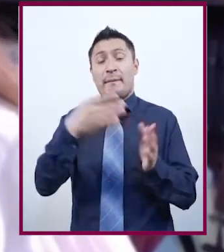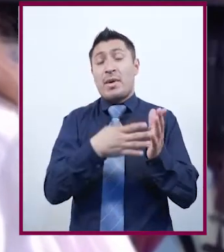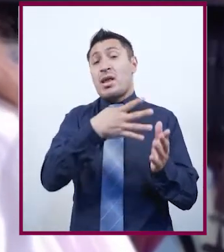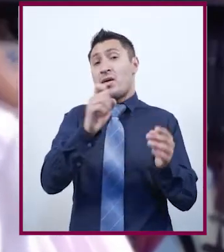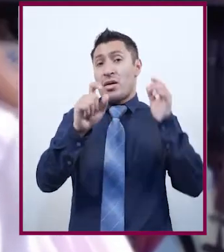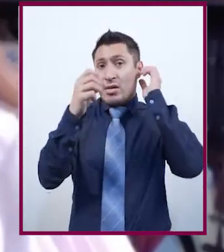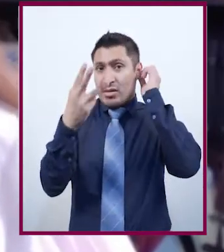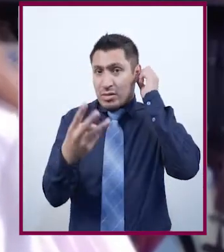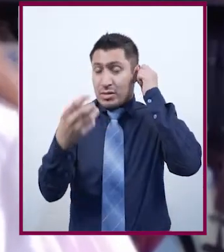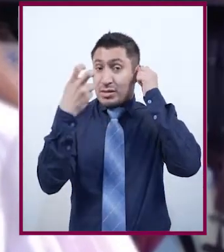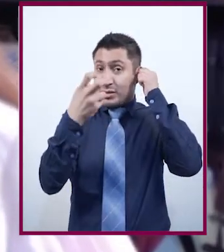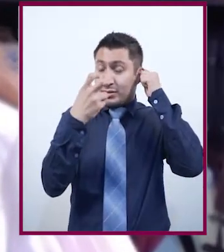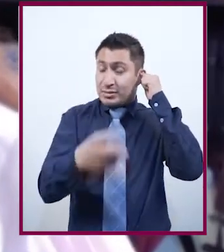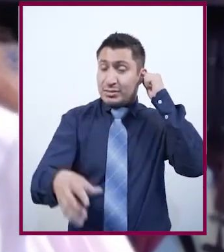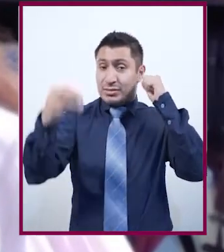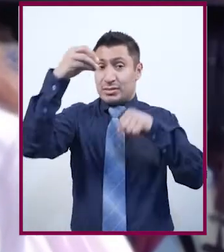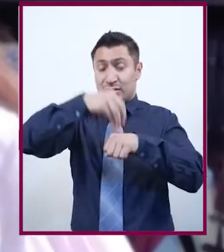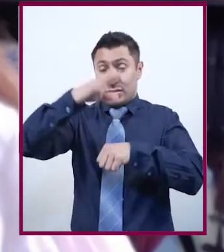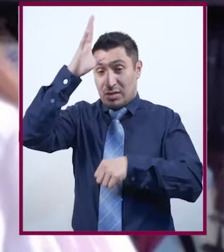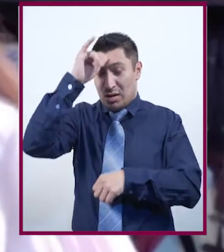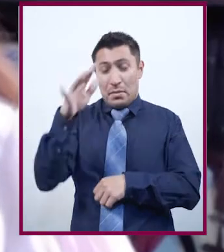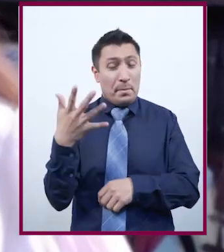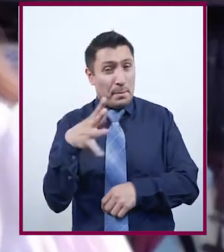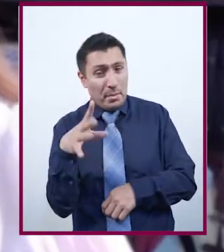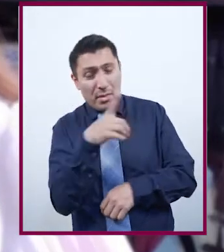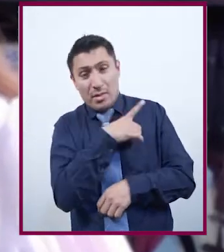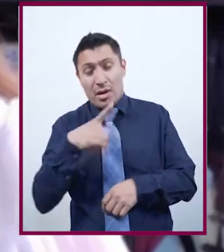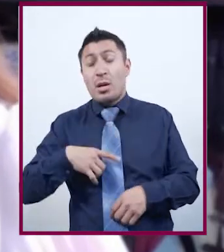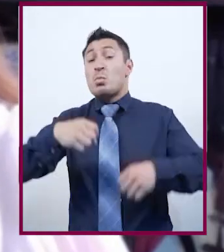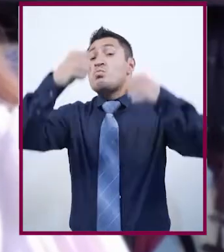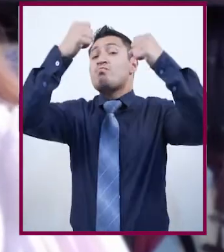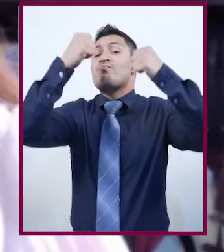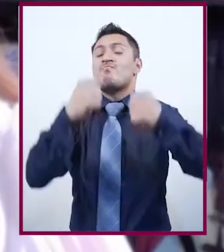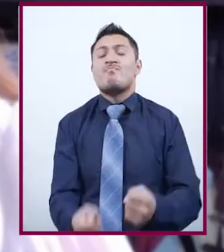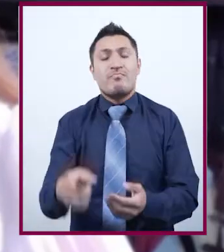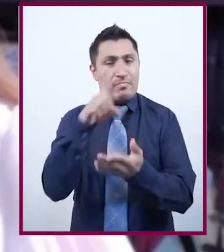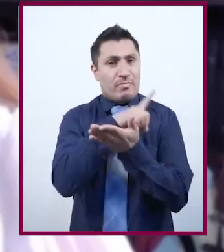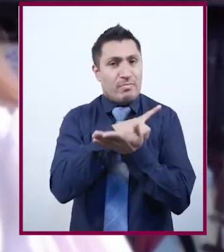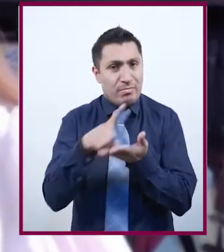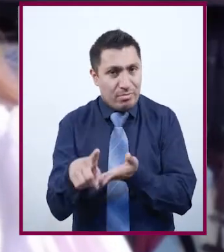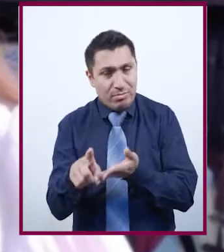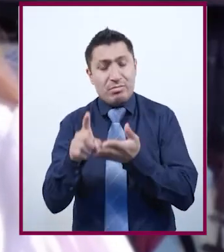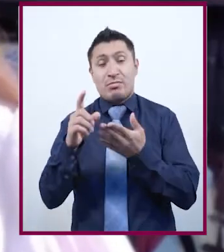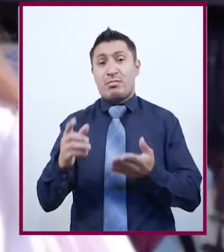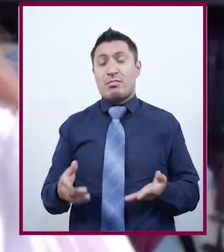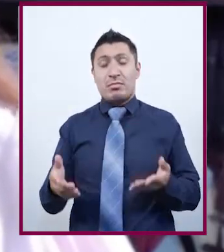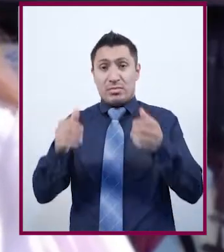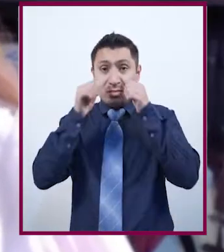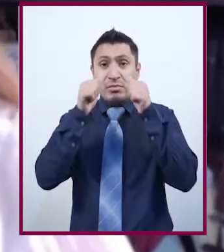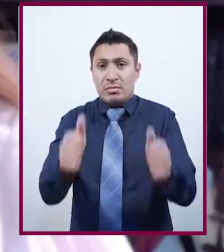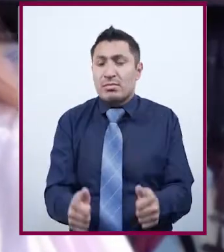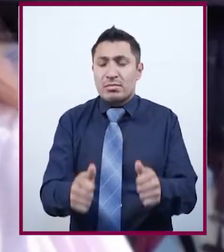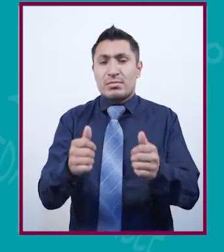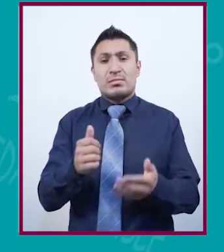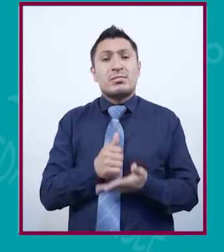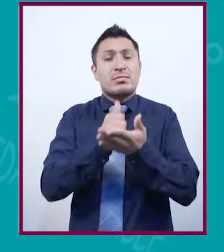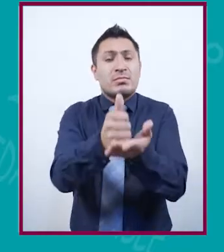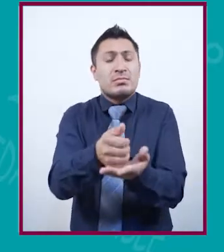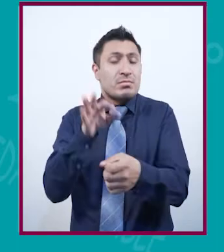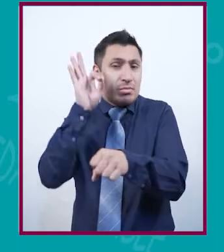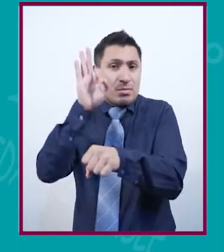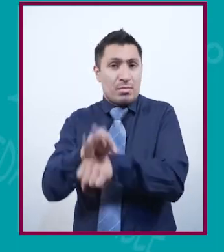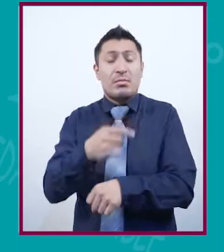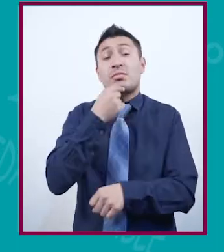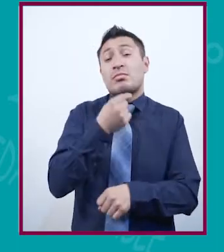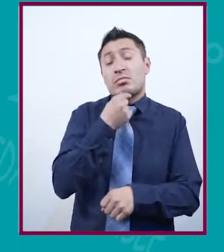que mínimamente se tiene que garantizar el derecho a la asistencia, al socorro y a la protección de los niños. ¿Cuáles